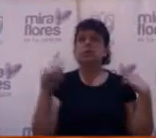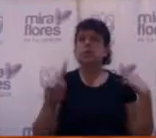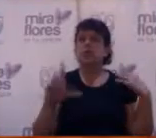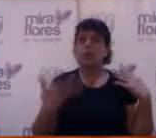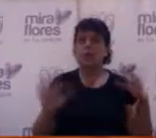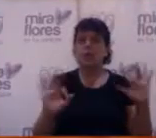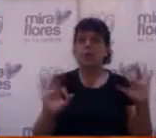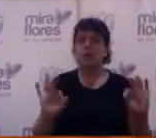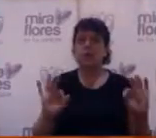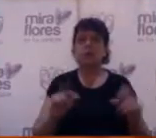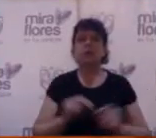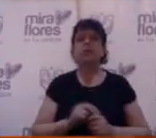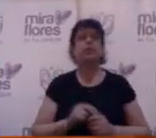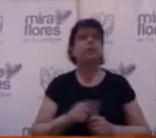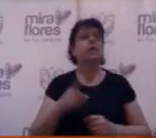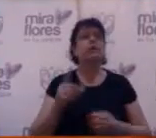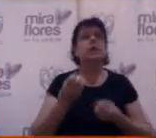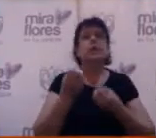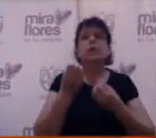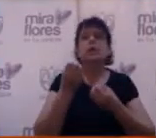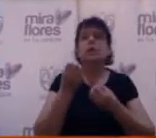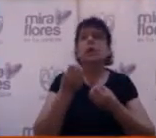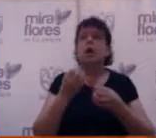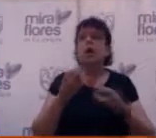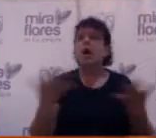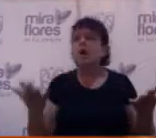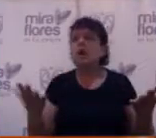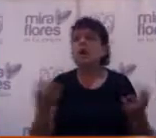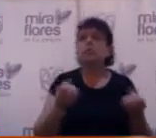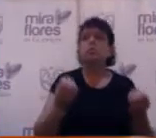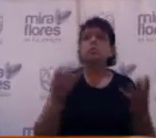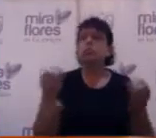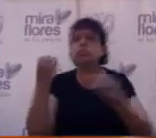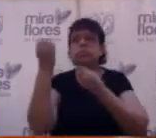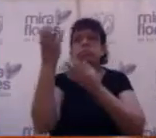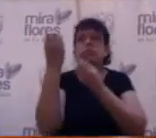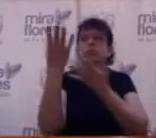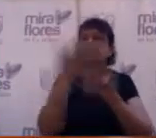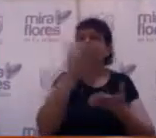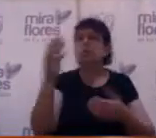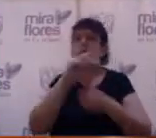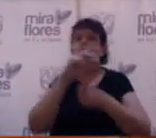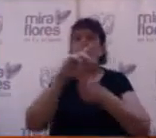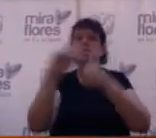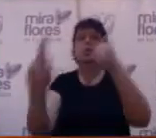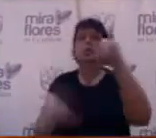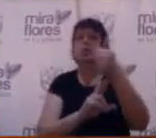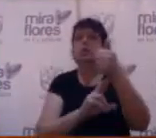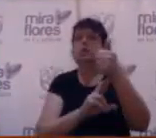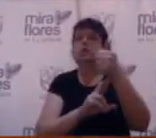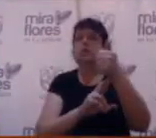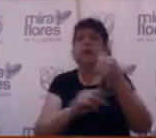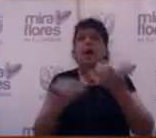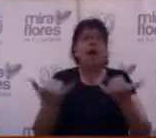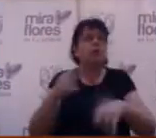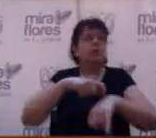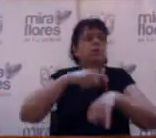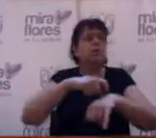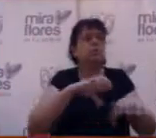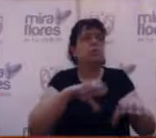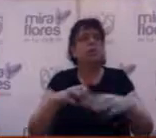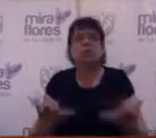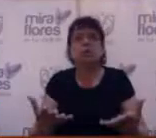bien. Si hubiese algún informe de algún señor o señora regidora, este es el momento también de realizarlo. No